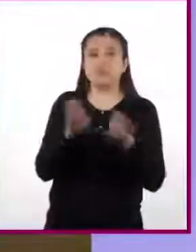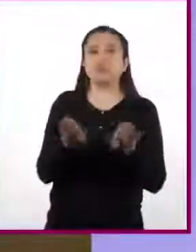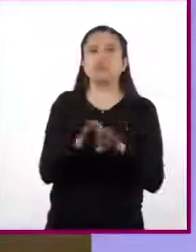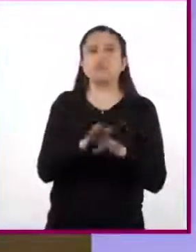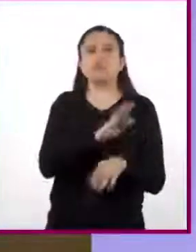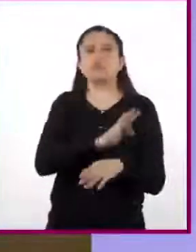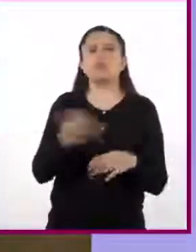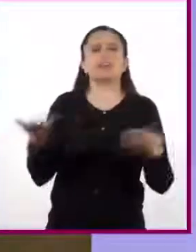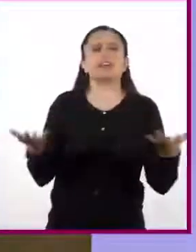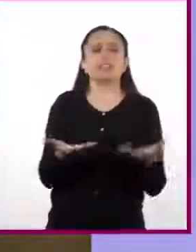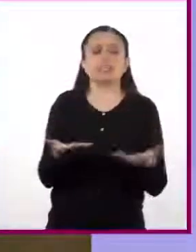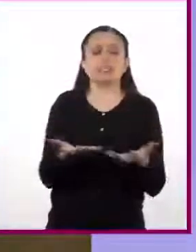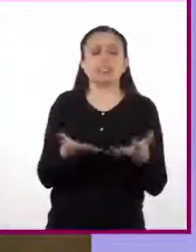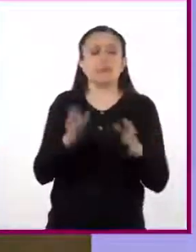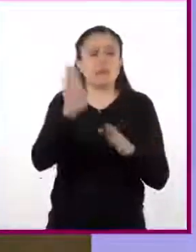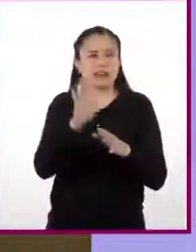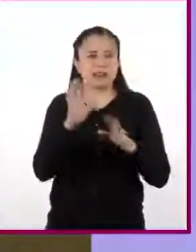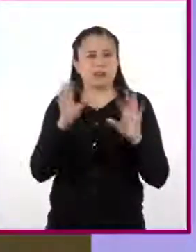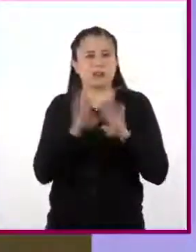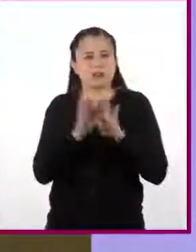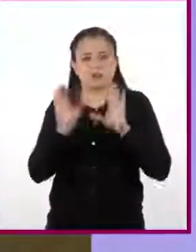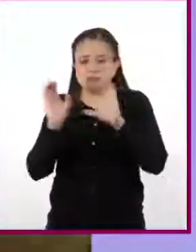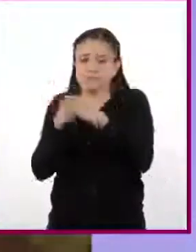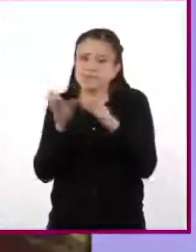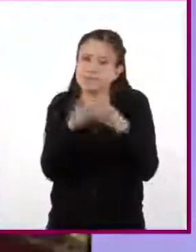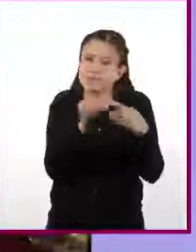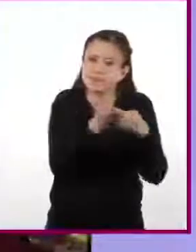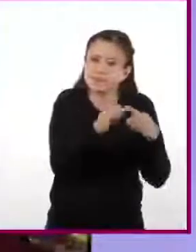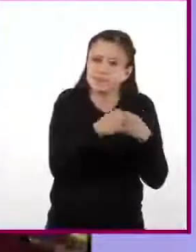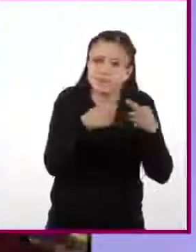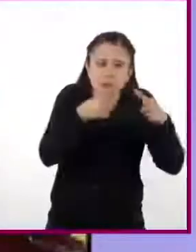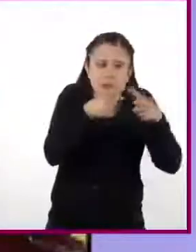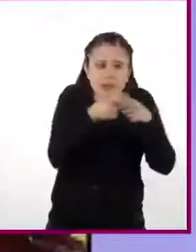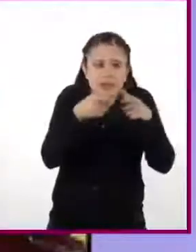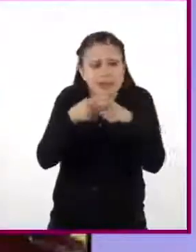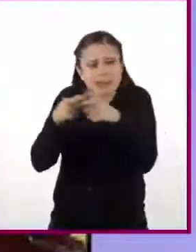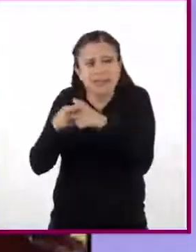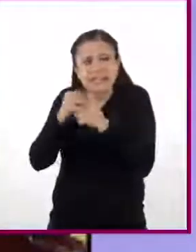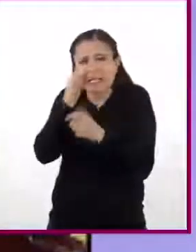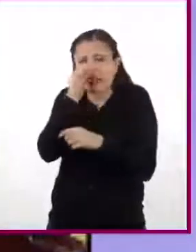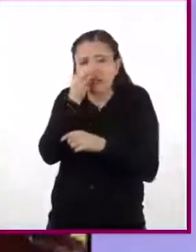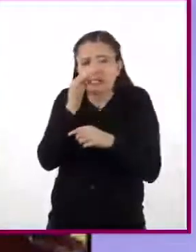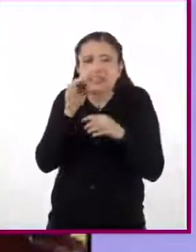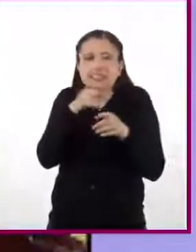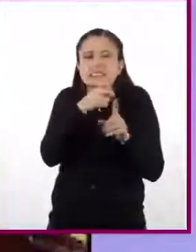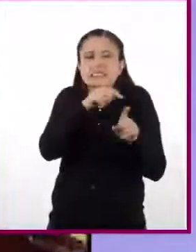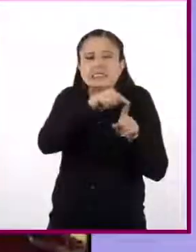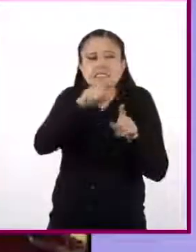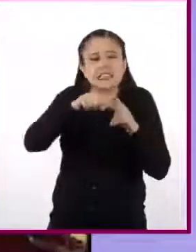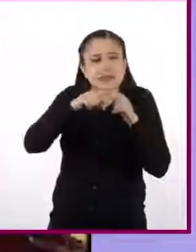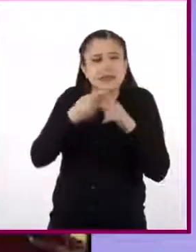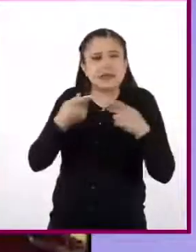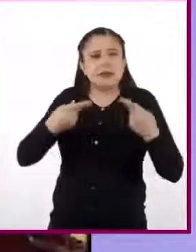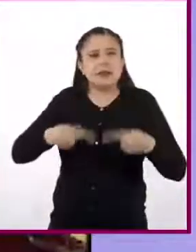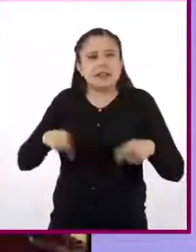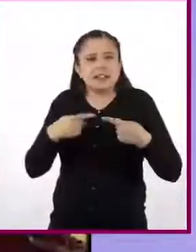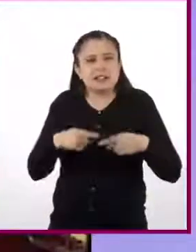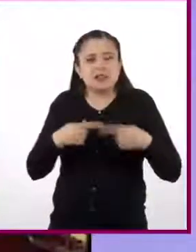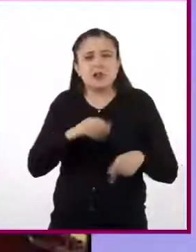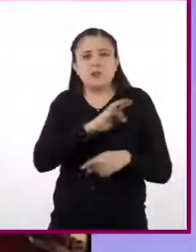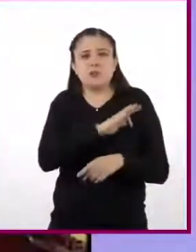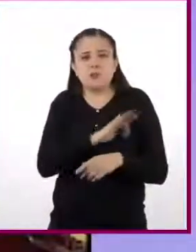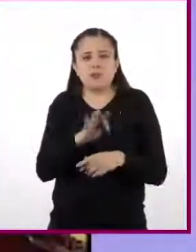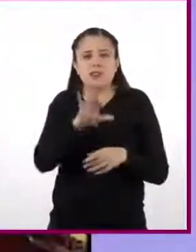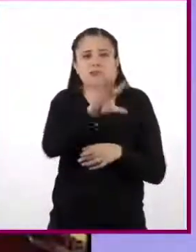posible porque se trataba de comunidades políticas muy pequeñas donde apenas un puñado de personas gozaban de